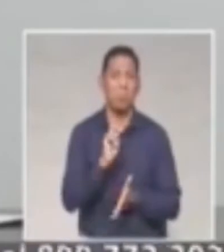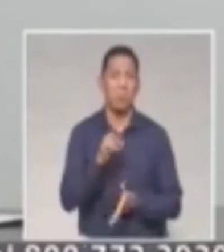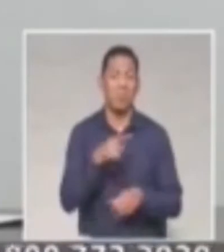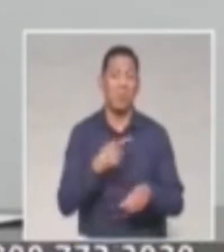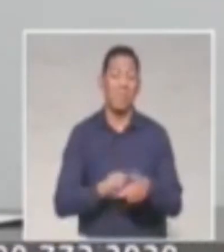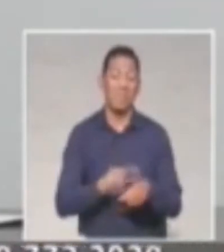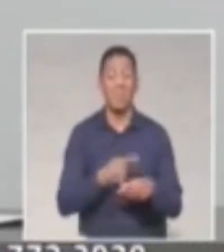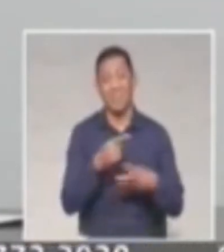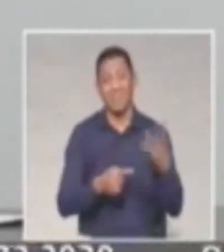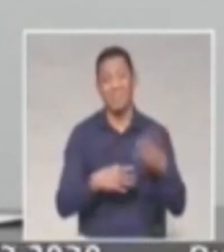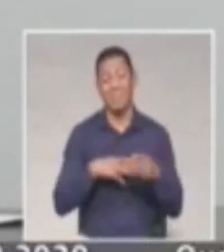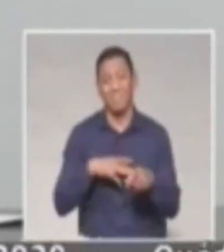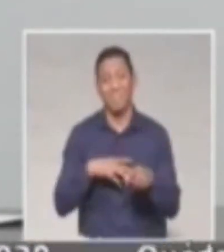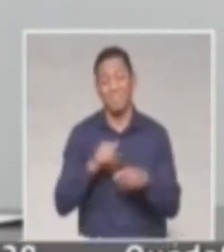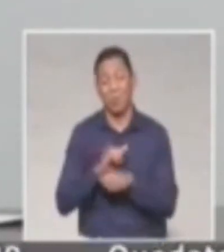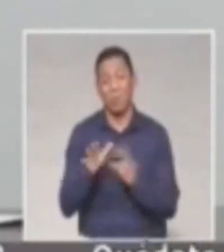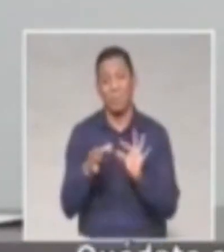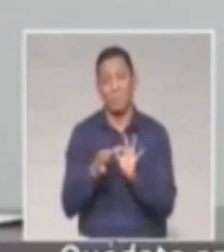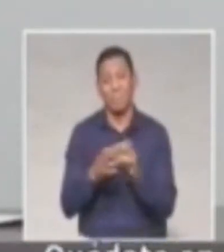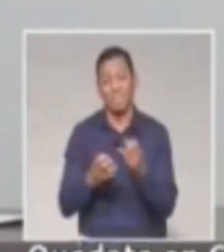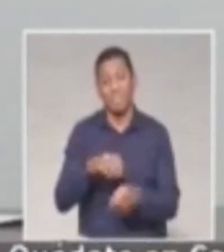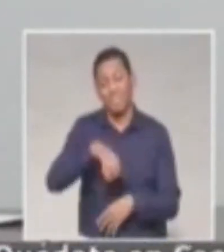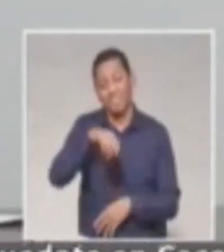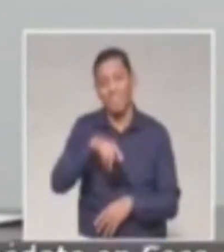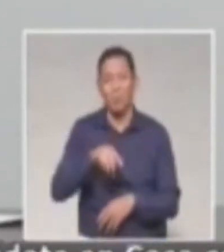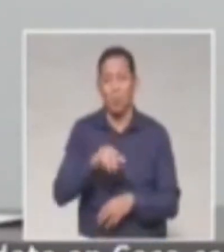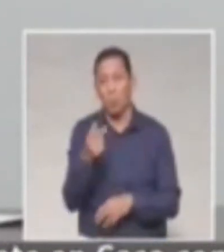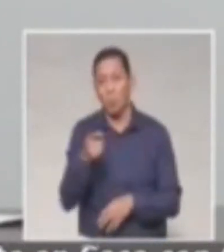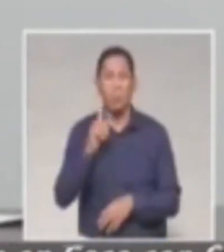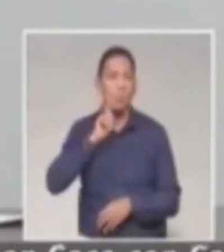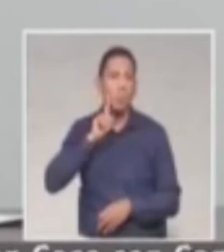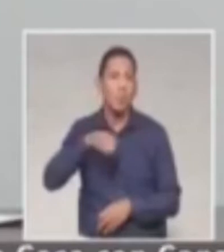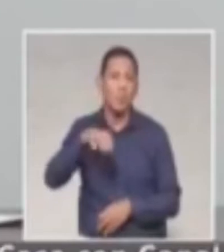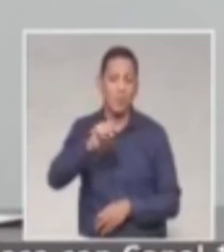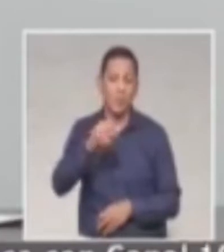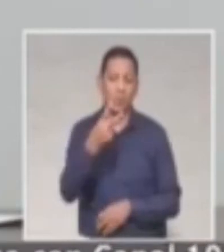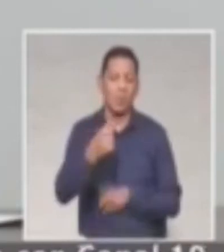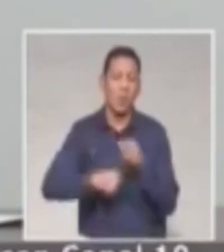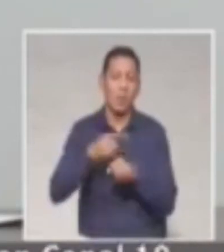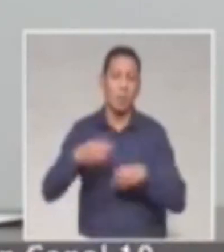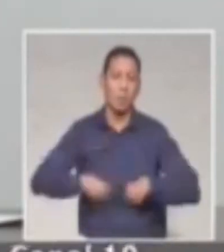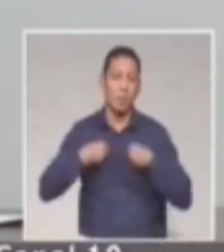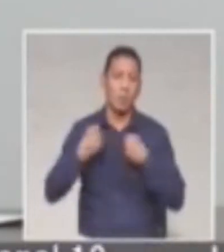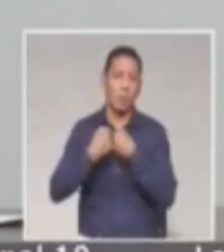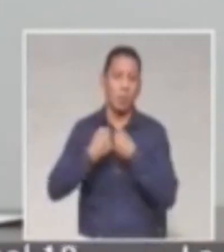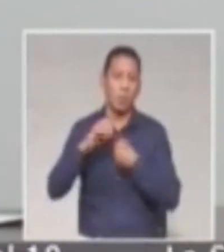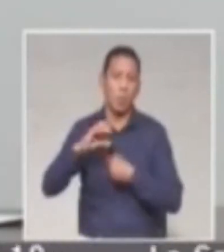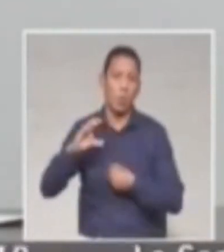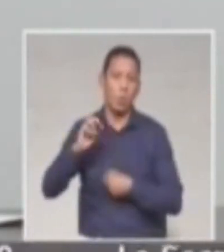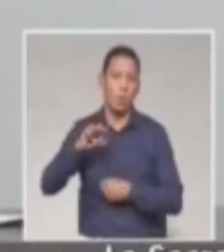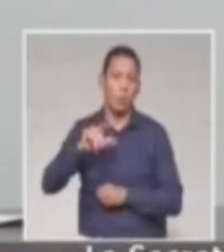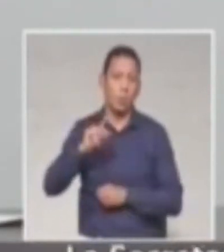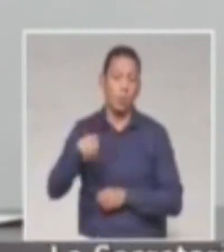que existen en una persona a esa edad. Otro es femenino de 62 años de frontera con Malapa, que traía